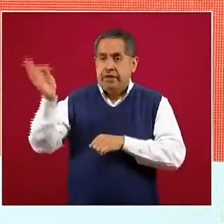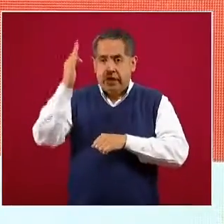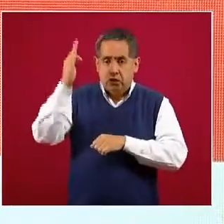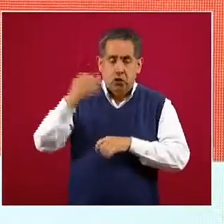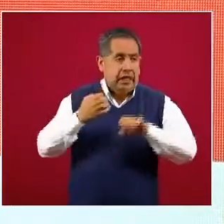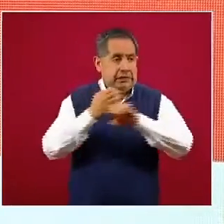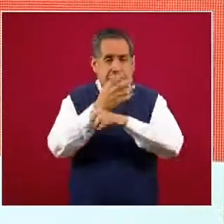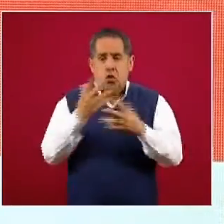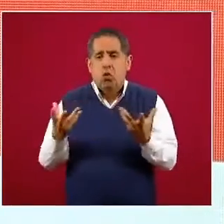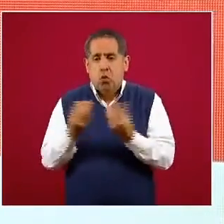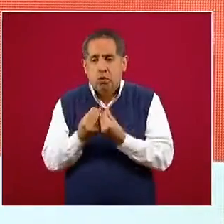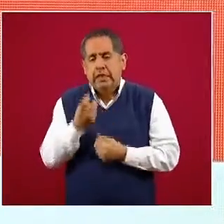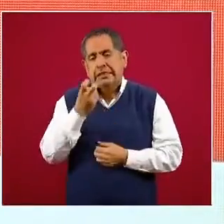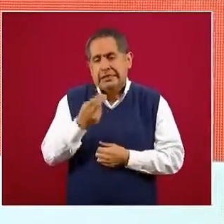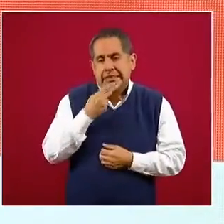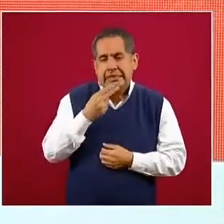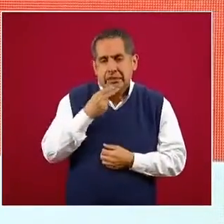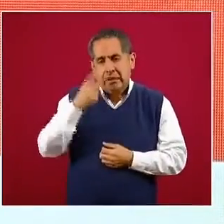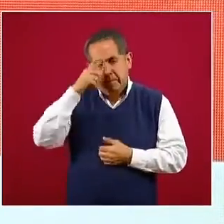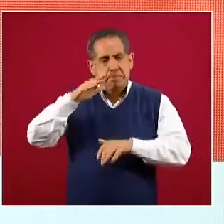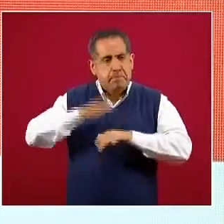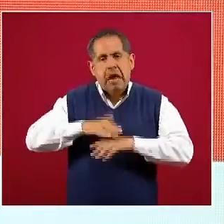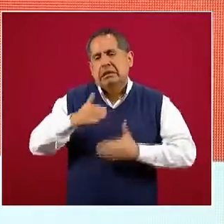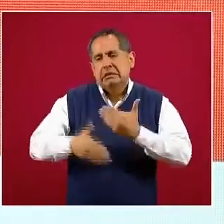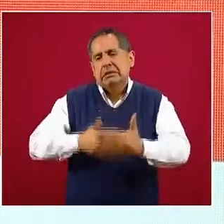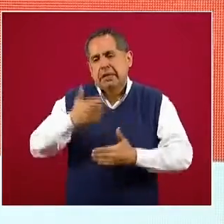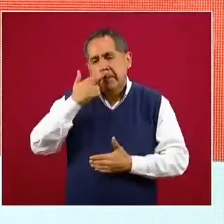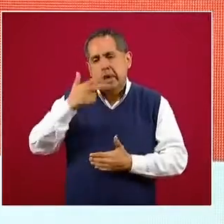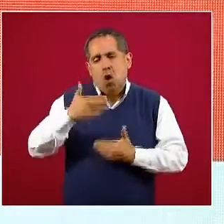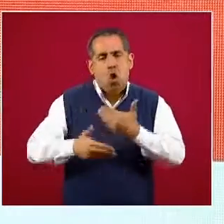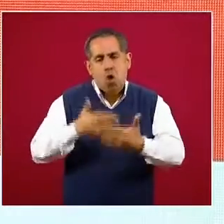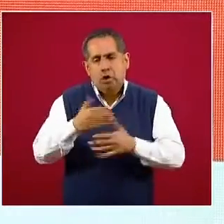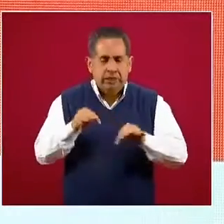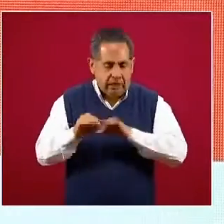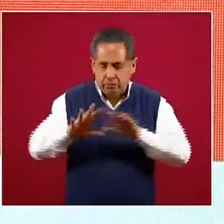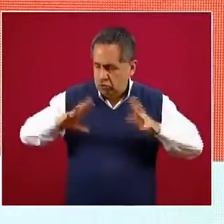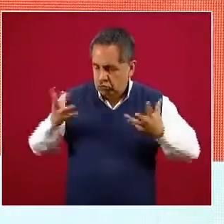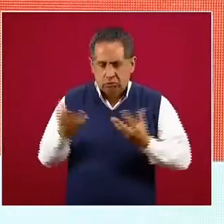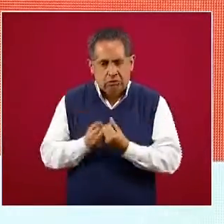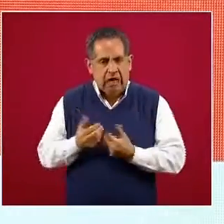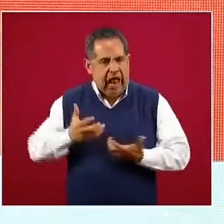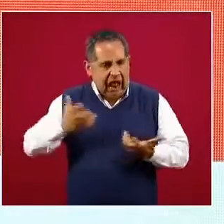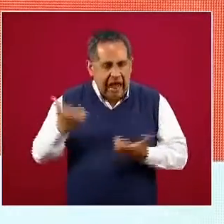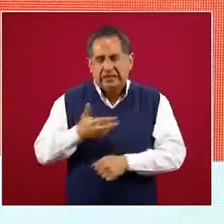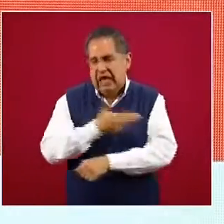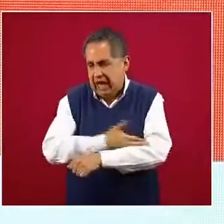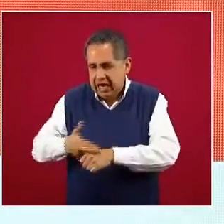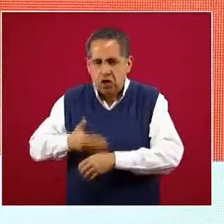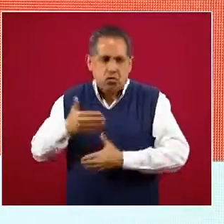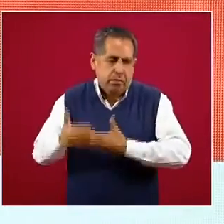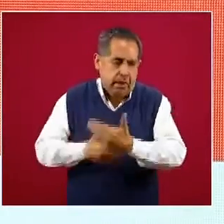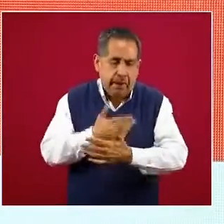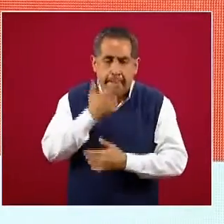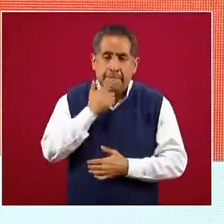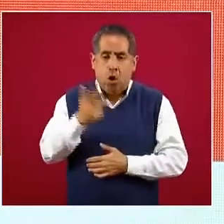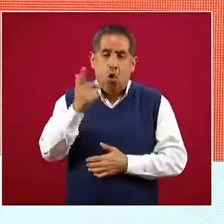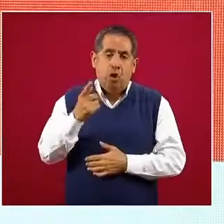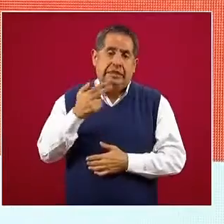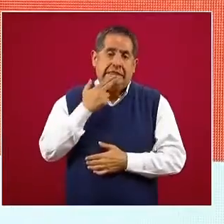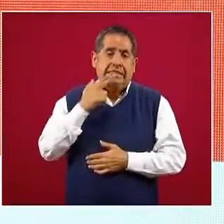estamos trabajando con el equipo del doctor López-Gatell y que pronto daremos a conocer, que permitirá no